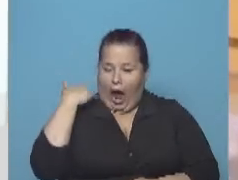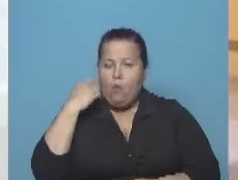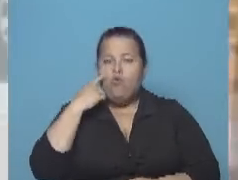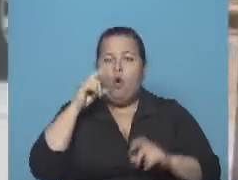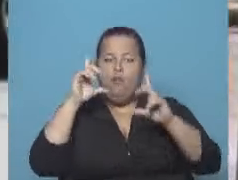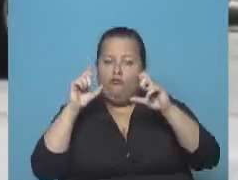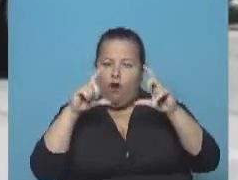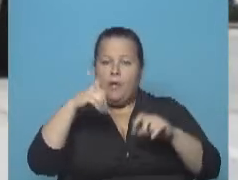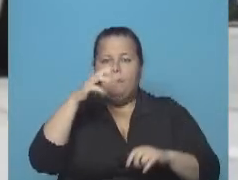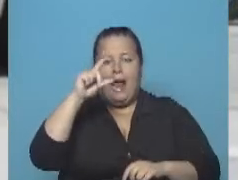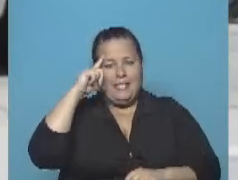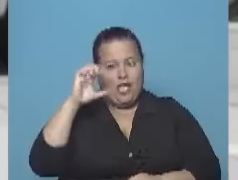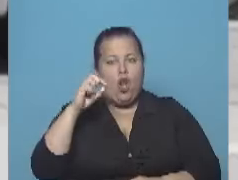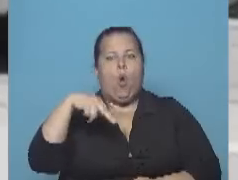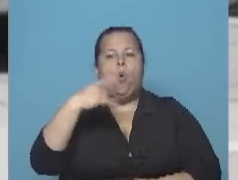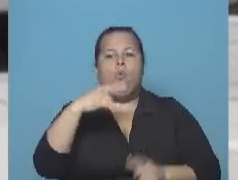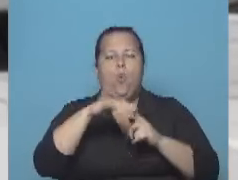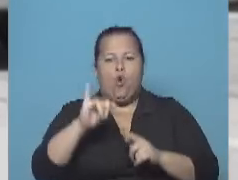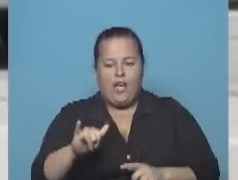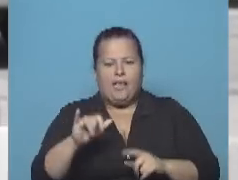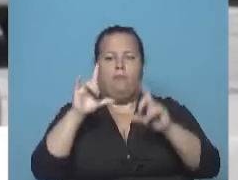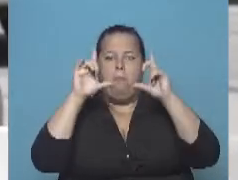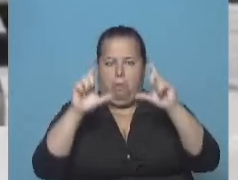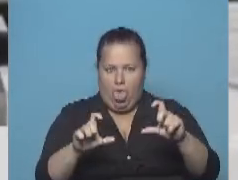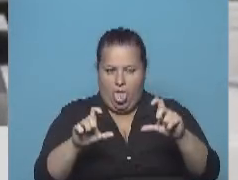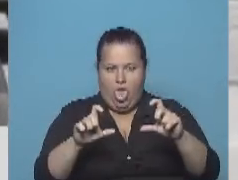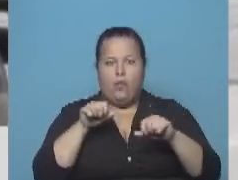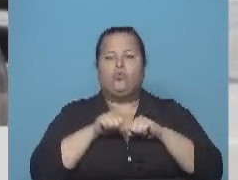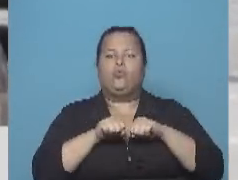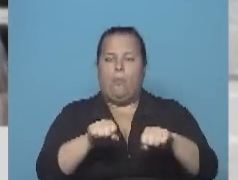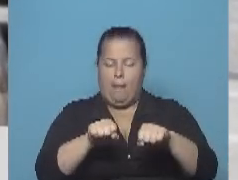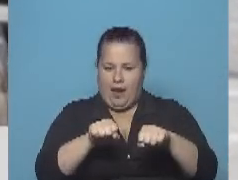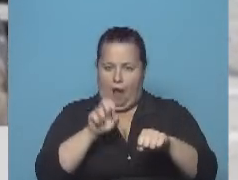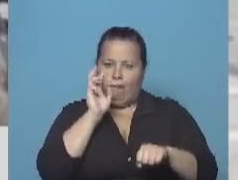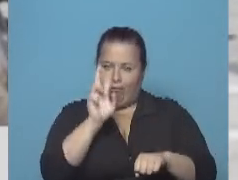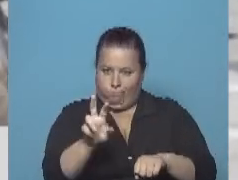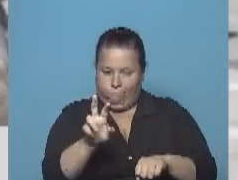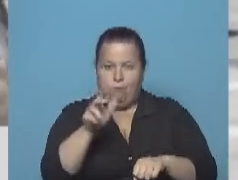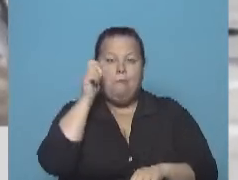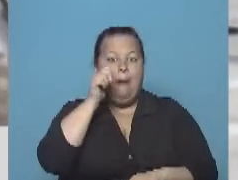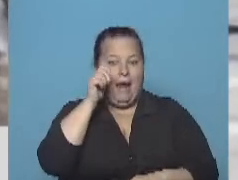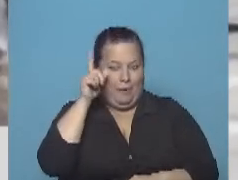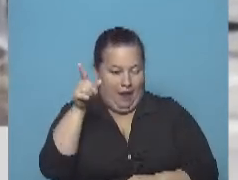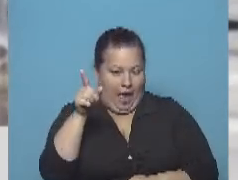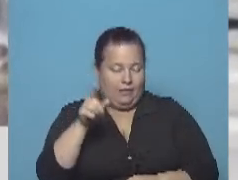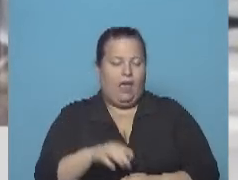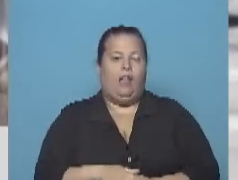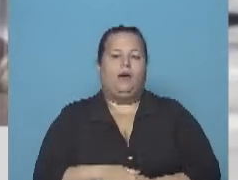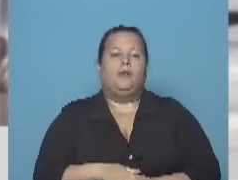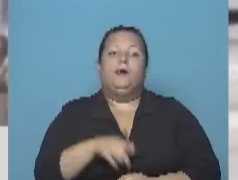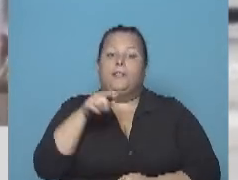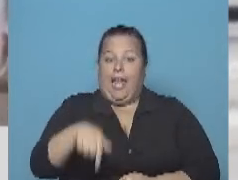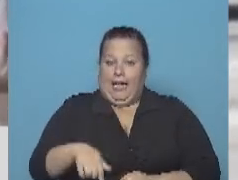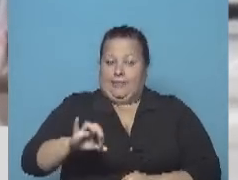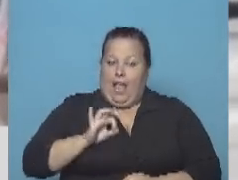fotógrafo Marcelo Núñez este lo fotografió en el supermercado de mar del plata este y